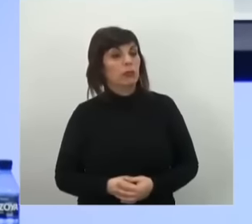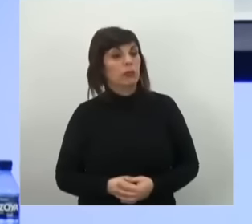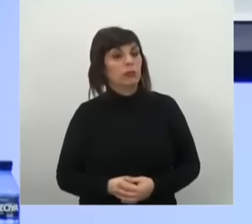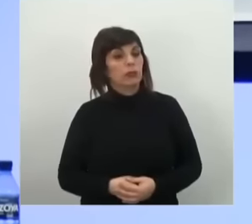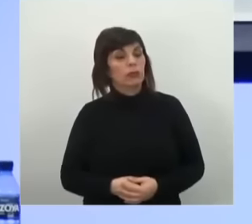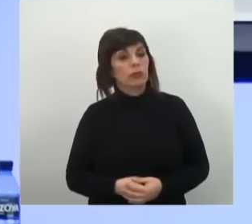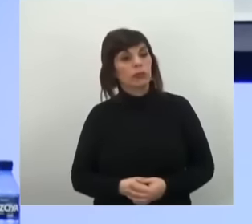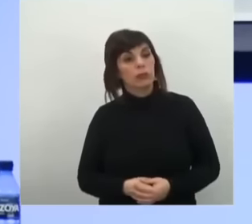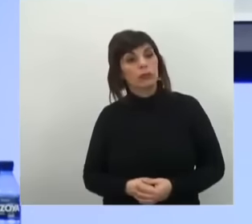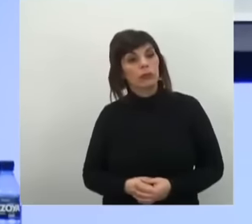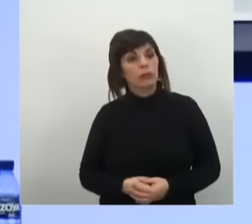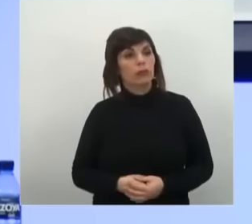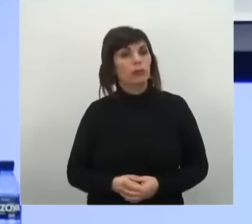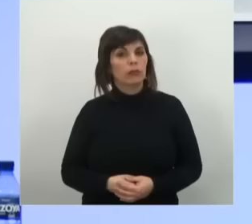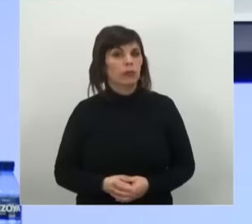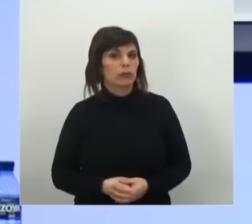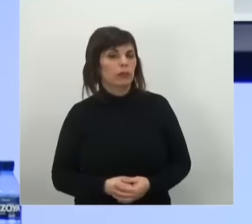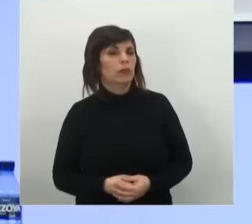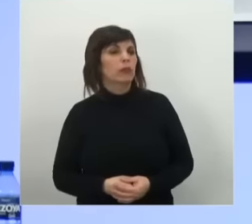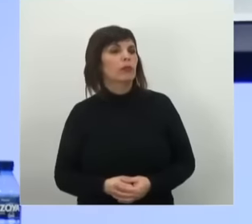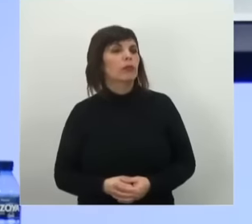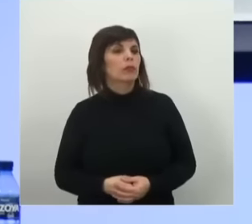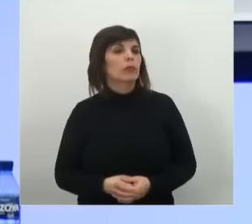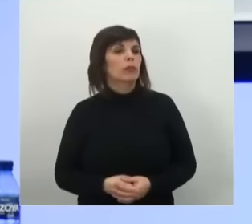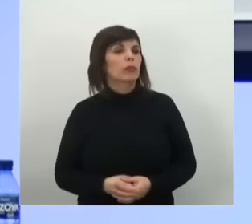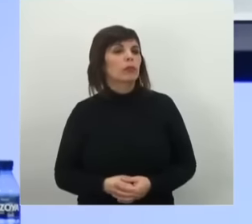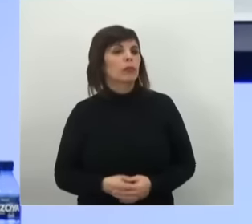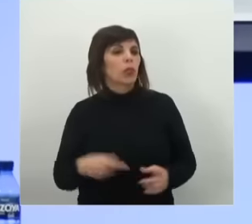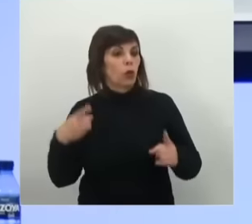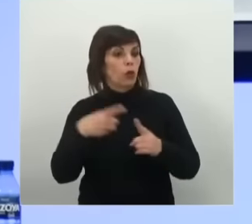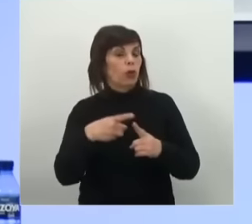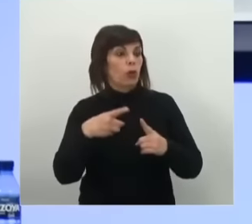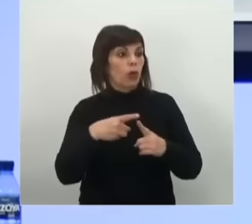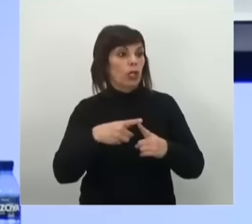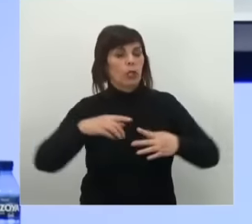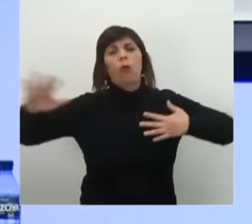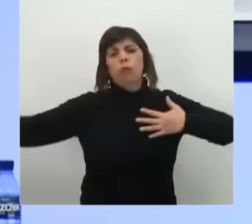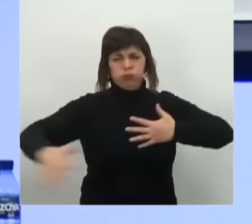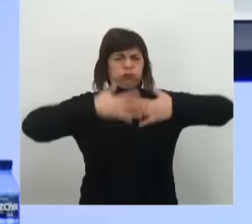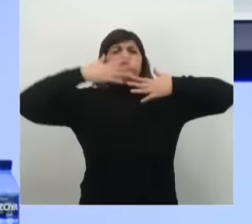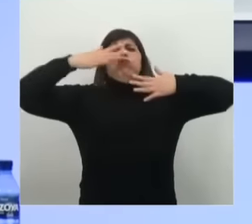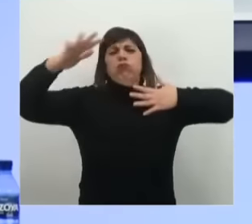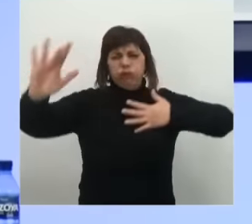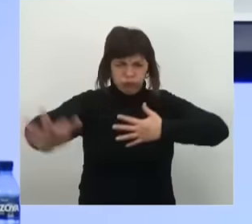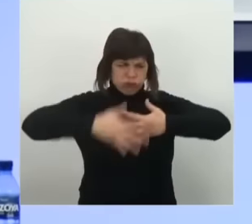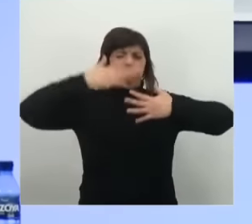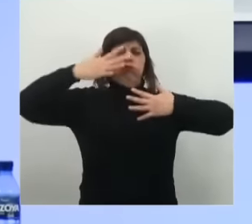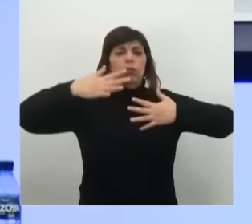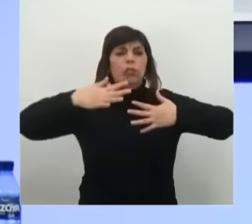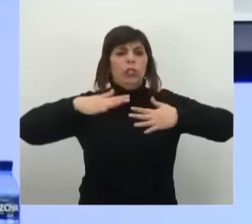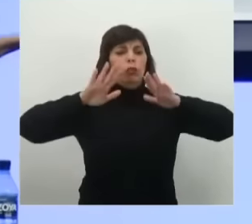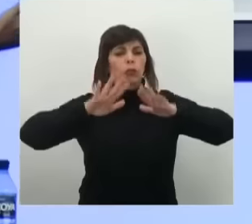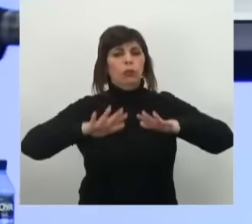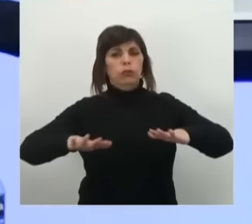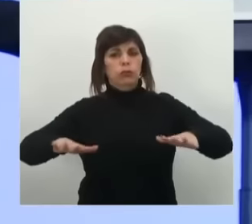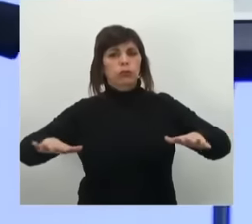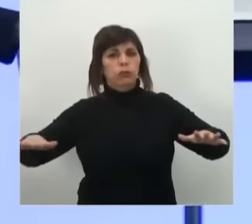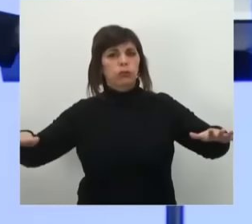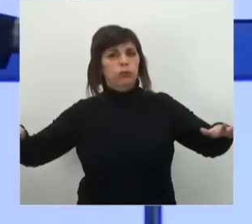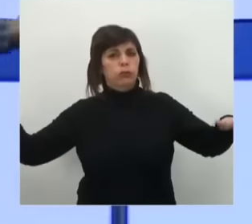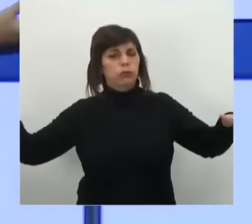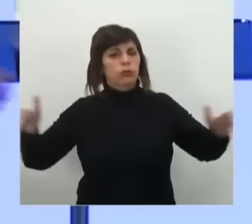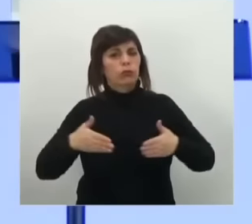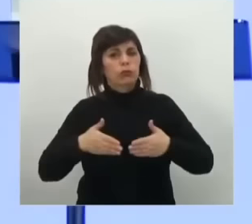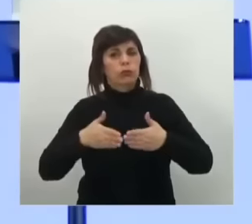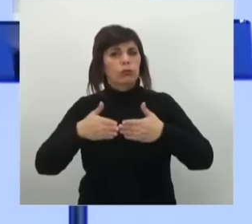ofrecieron en sacrificio para que aquello lo que ellos creían que se movía debajo se calme y la embarcación pueda seguir en